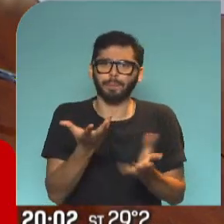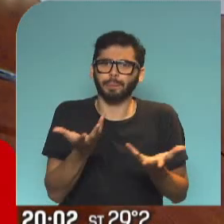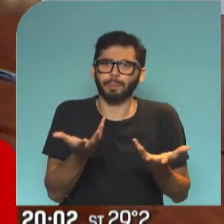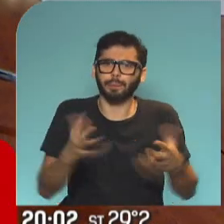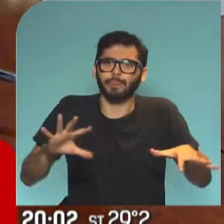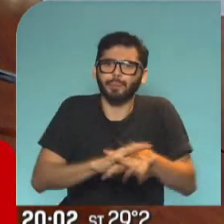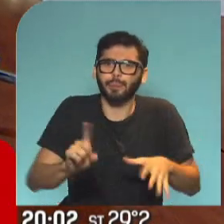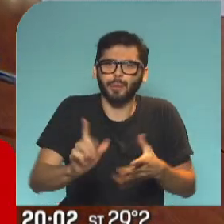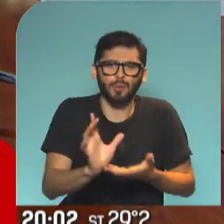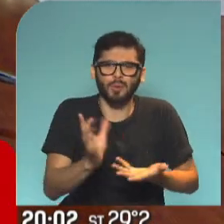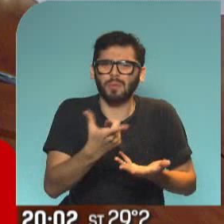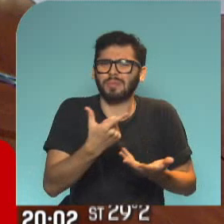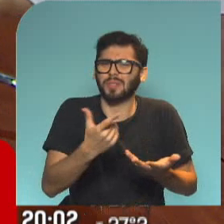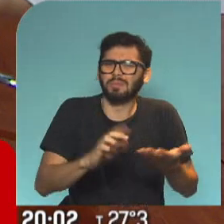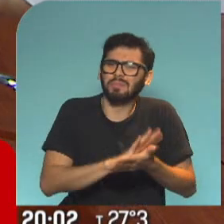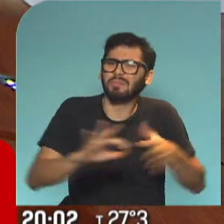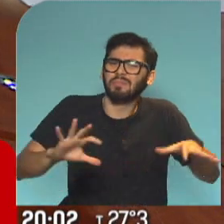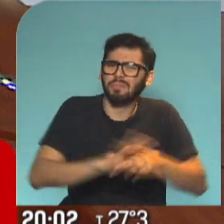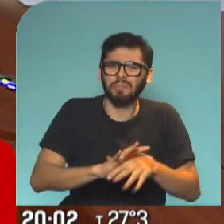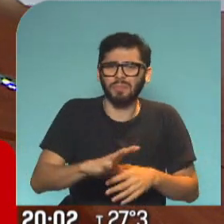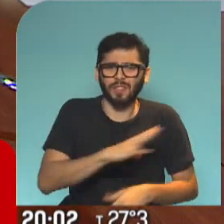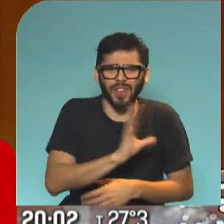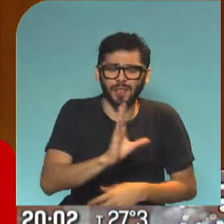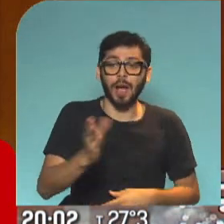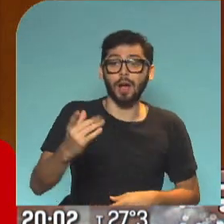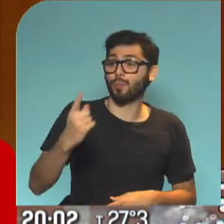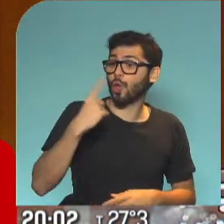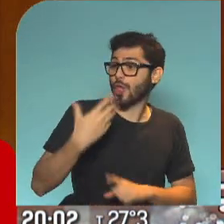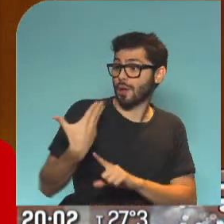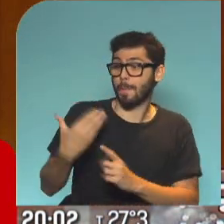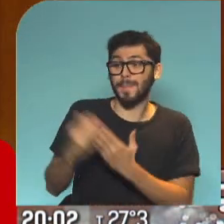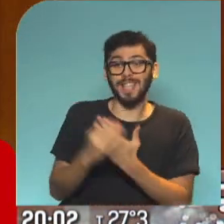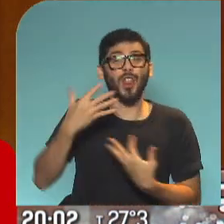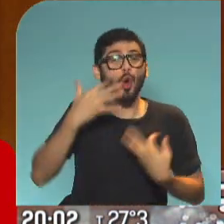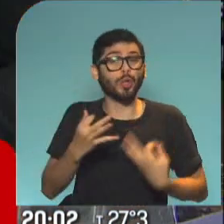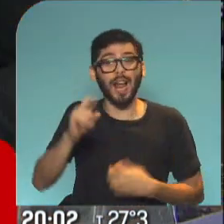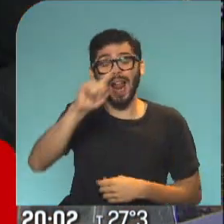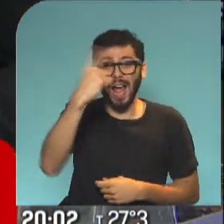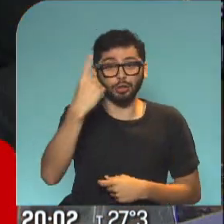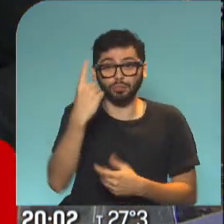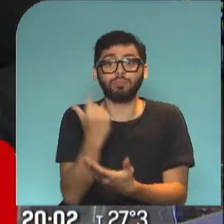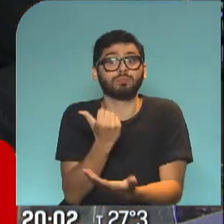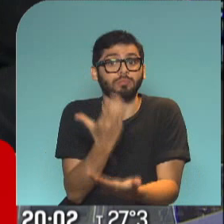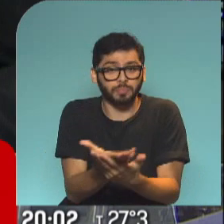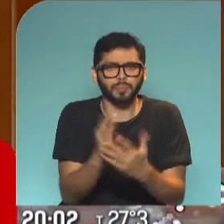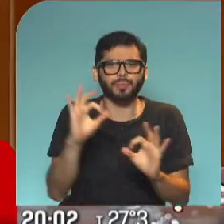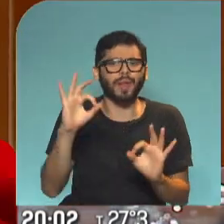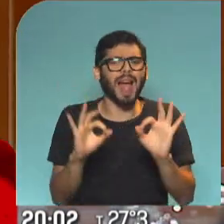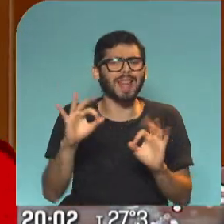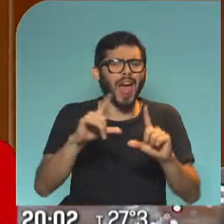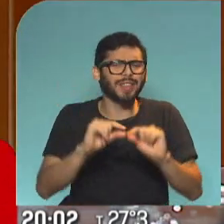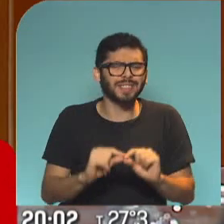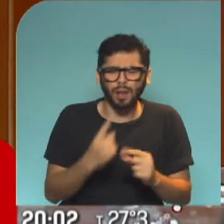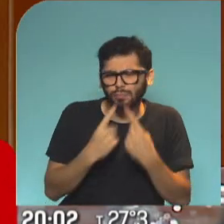esto es algo que es una realidad hace muy pocos días la ministra de justicia de la nación planteó unas estadísticas fue unas encuestas